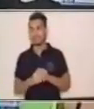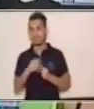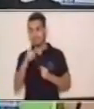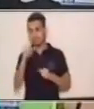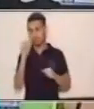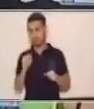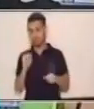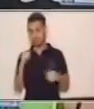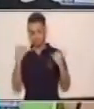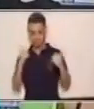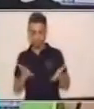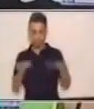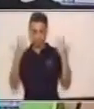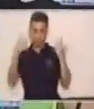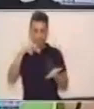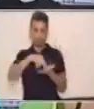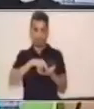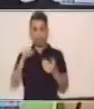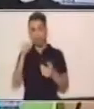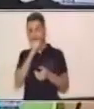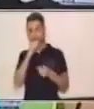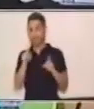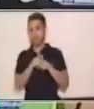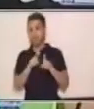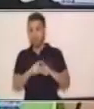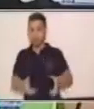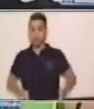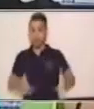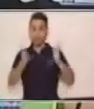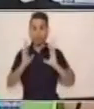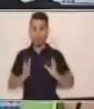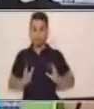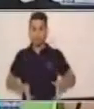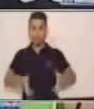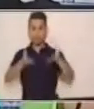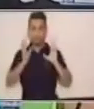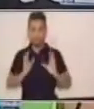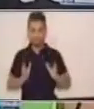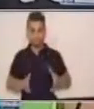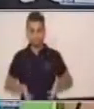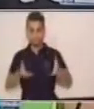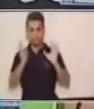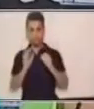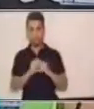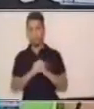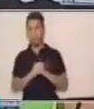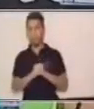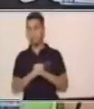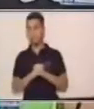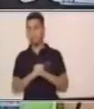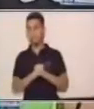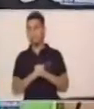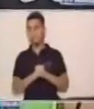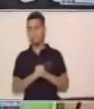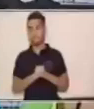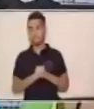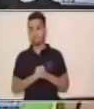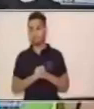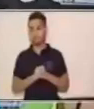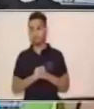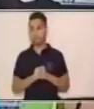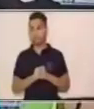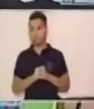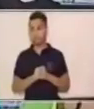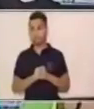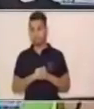casa puedes ponerte de pie y cantar, bailar junto conmigo. ¿De acuerdo? Muy bien. Vamos, ¿estás listo?